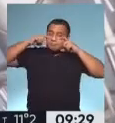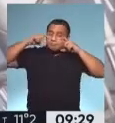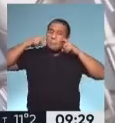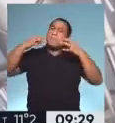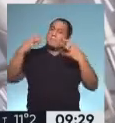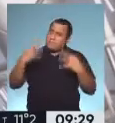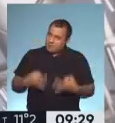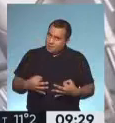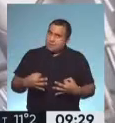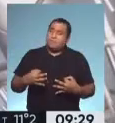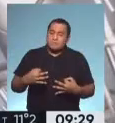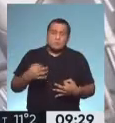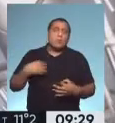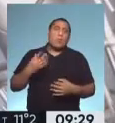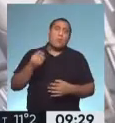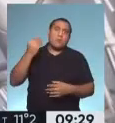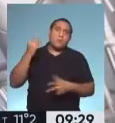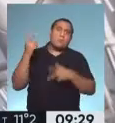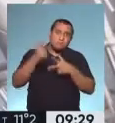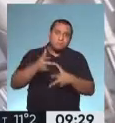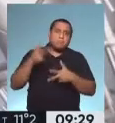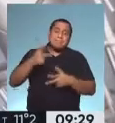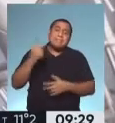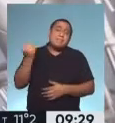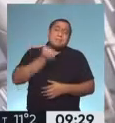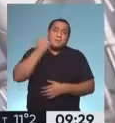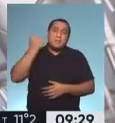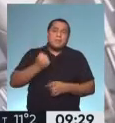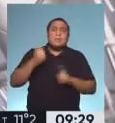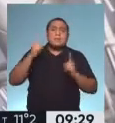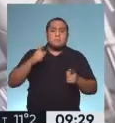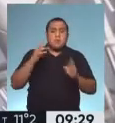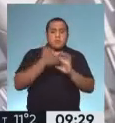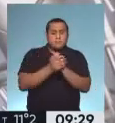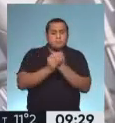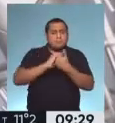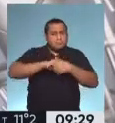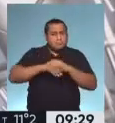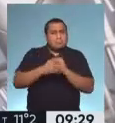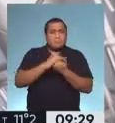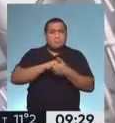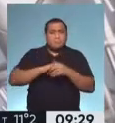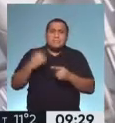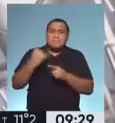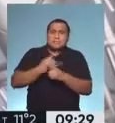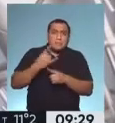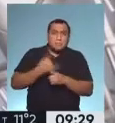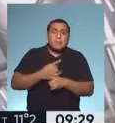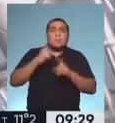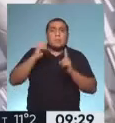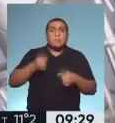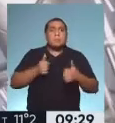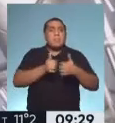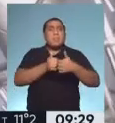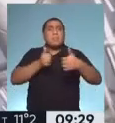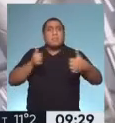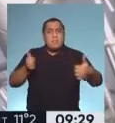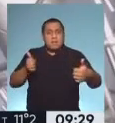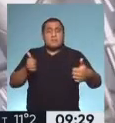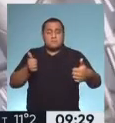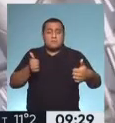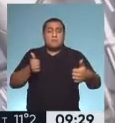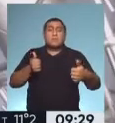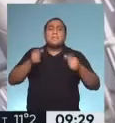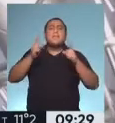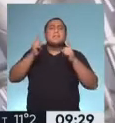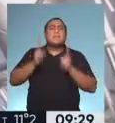correcta lo digo muchas veces porque es importante lavarnos frecuentemente las manos también mantener la distancia social y